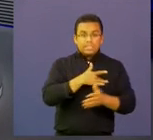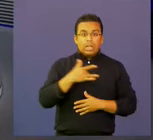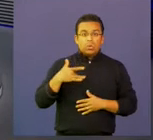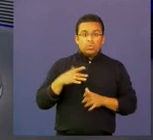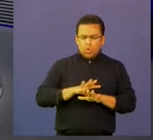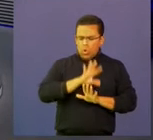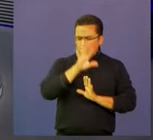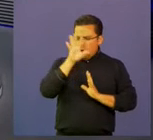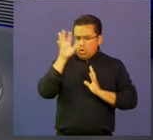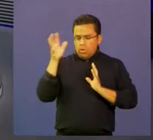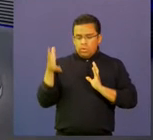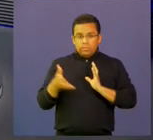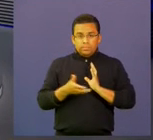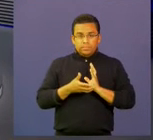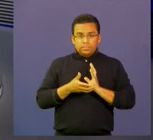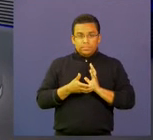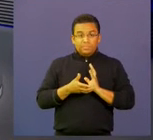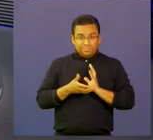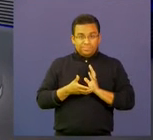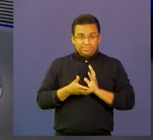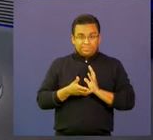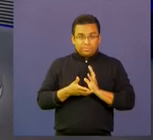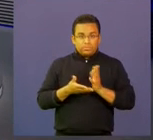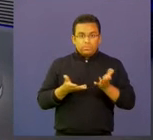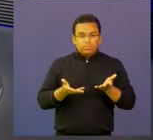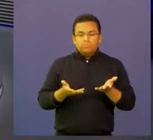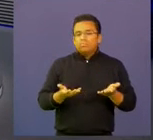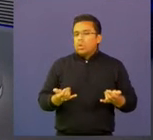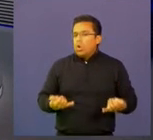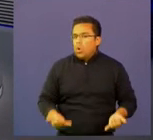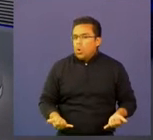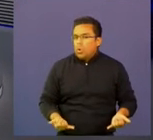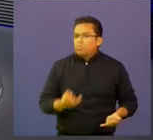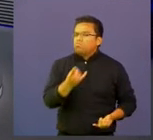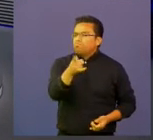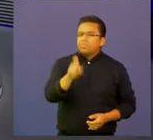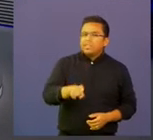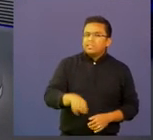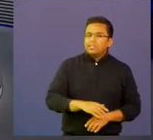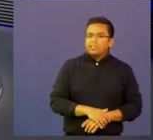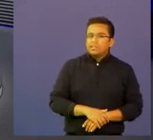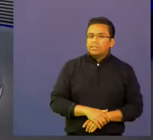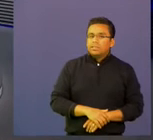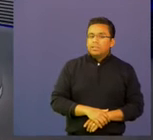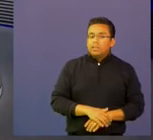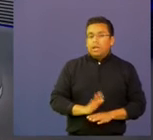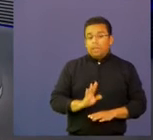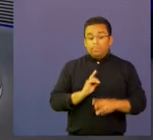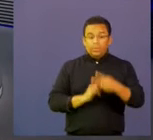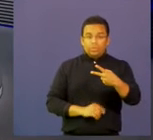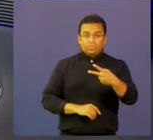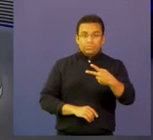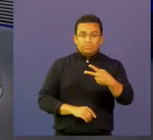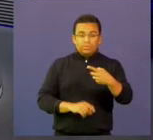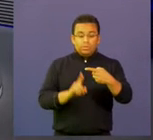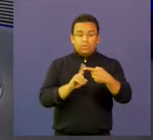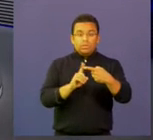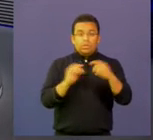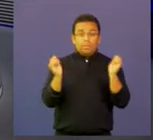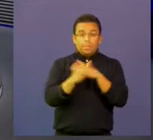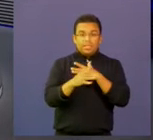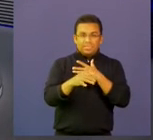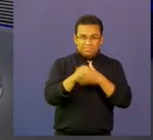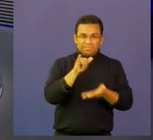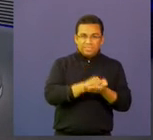planeta. Entonces la pregunta es, ¿qué se necesita hoy para que eso pase? Entonces se necesitan también 3 cosas. Se necesitan vías. ¿Y cuáles son esas